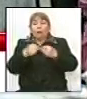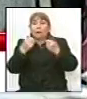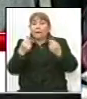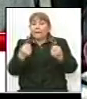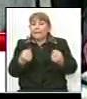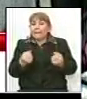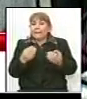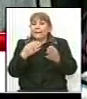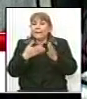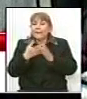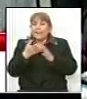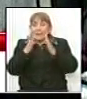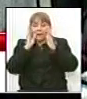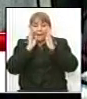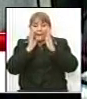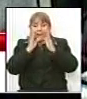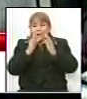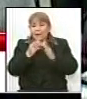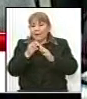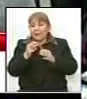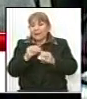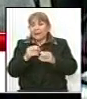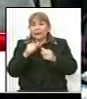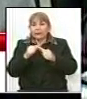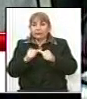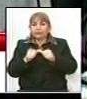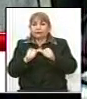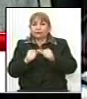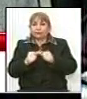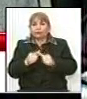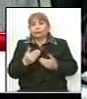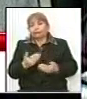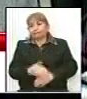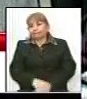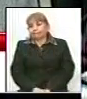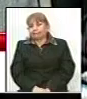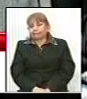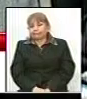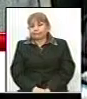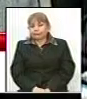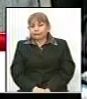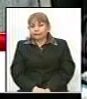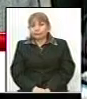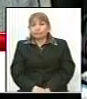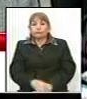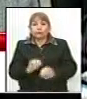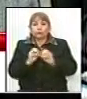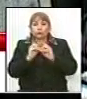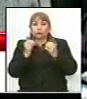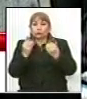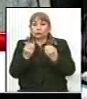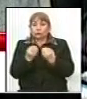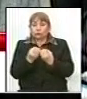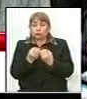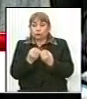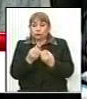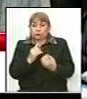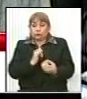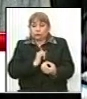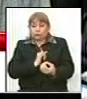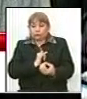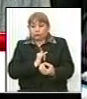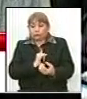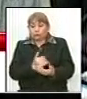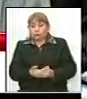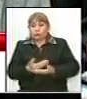de los paradigmas de la atención geriátrica, que es la continuidad de la atención. El sistema tendría que estar organizado de tal manera de que yo,